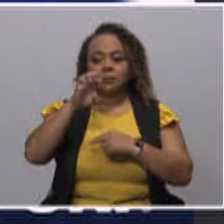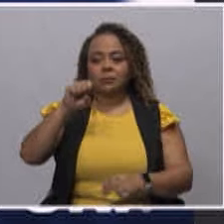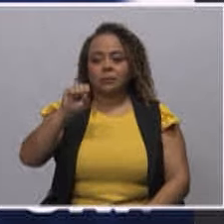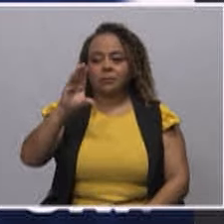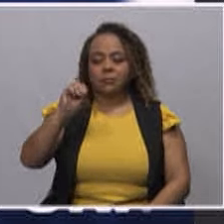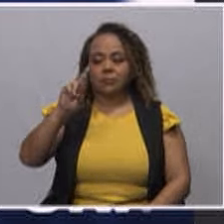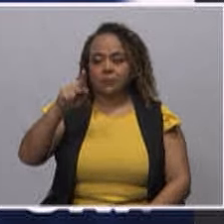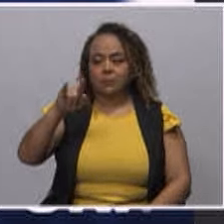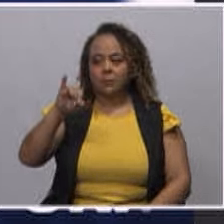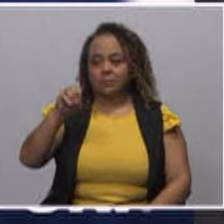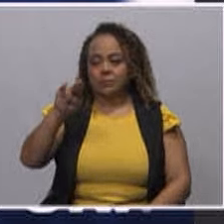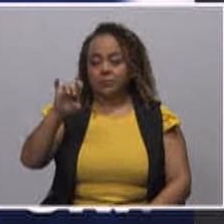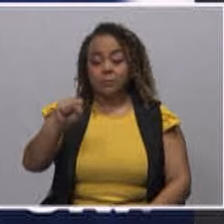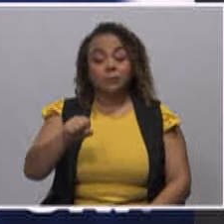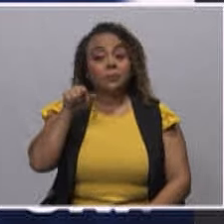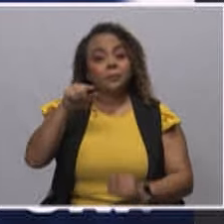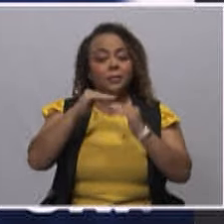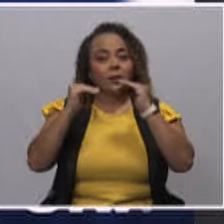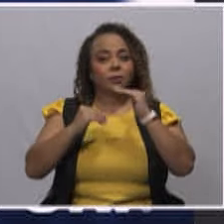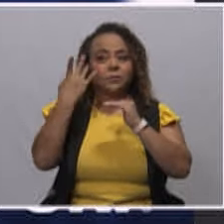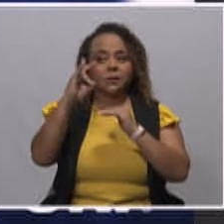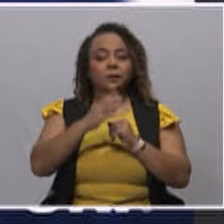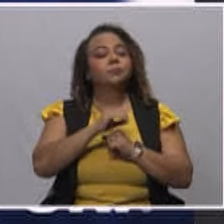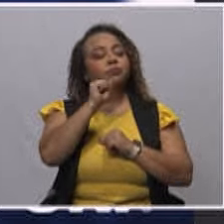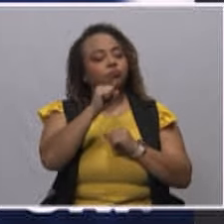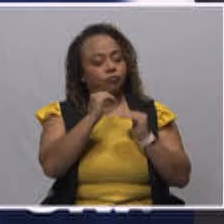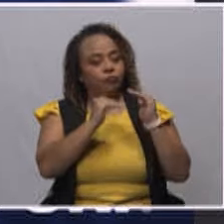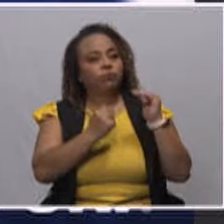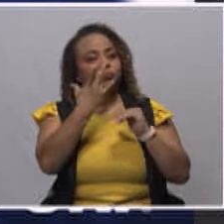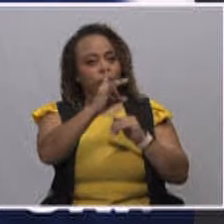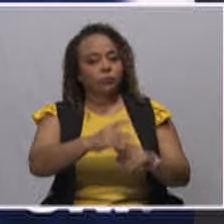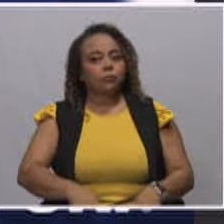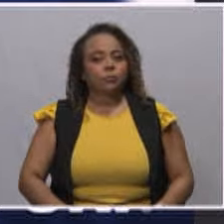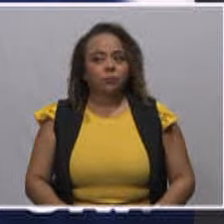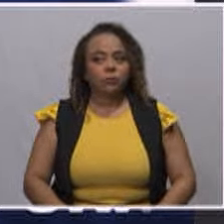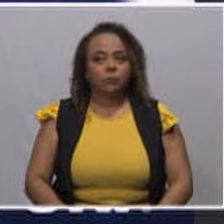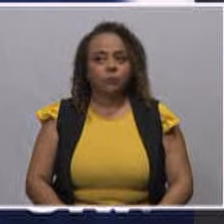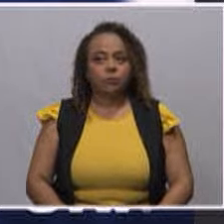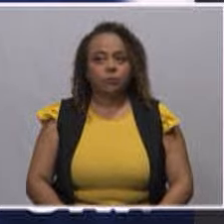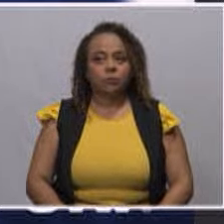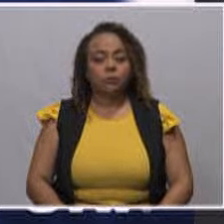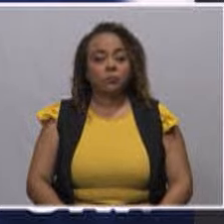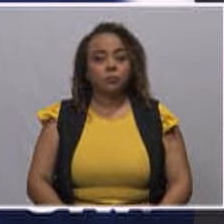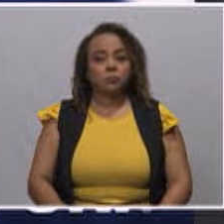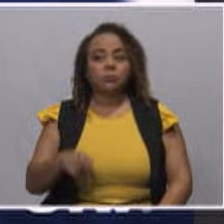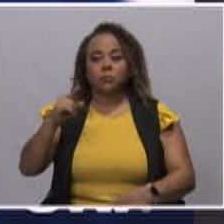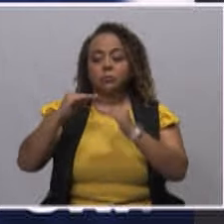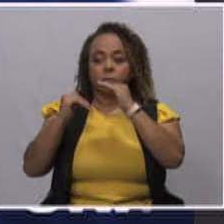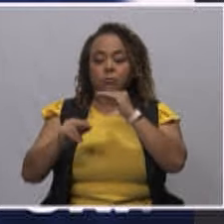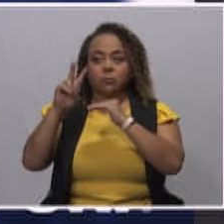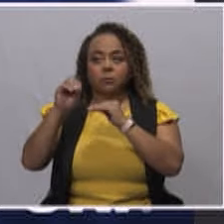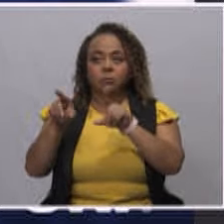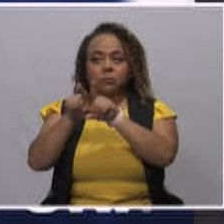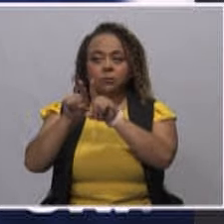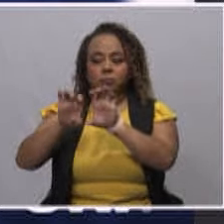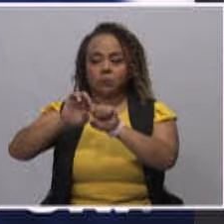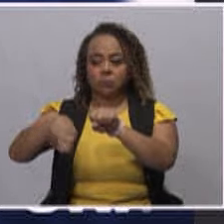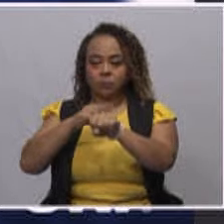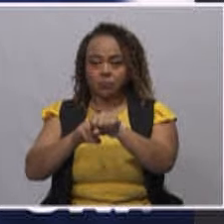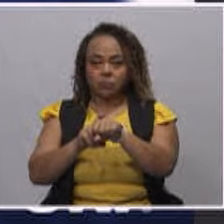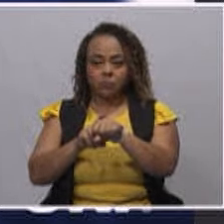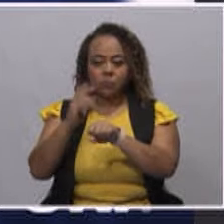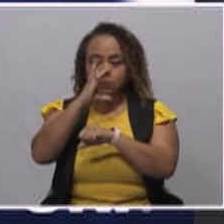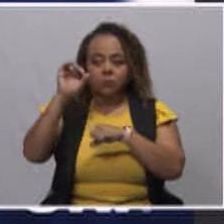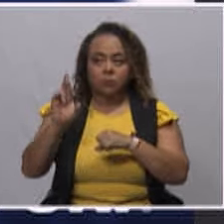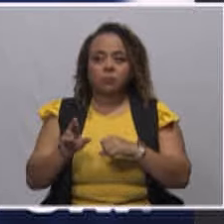escorpiones sí está la sub1 creo Está en la sub-17 sí ha estado en u20 también de la selección